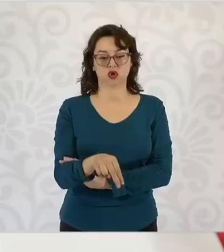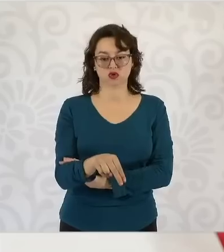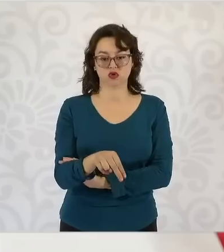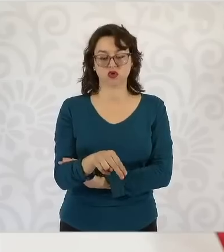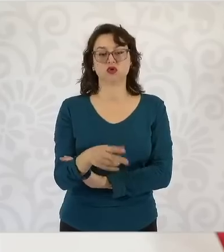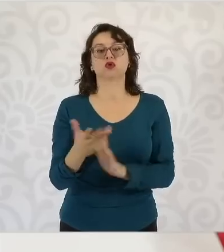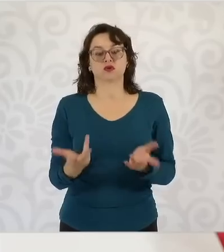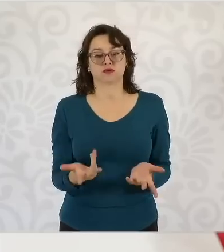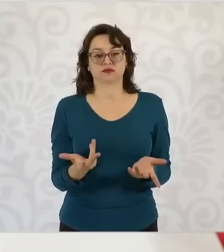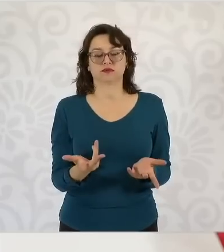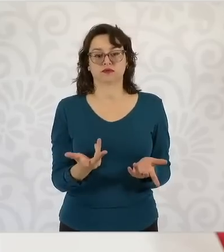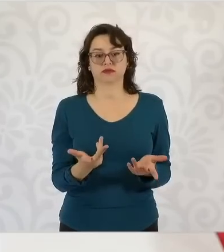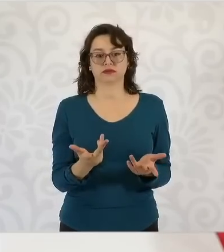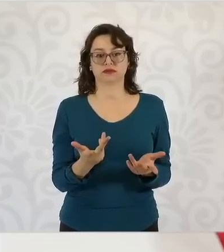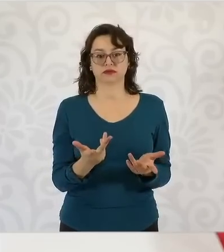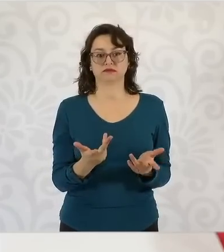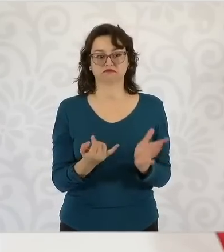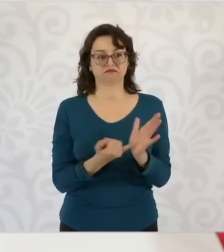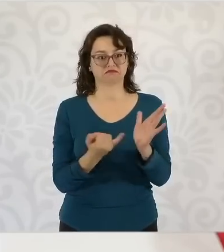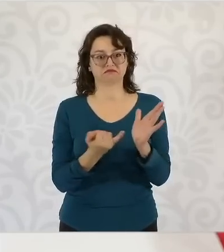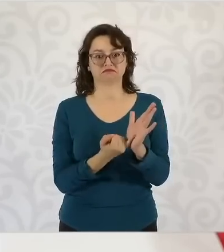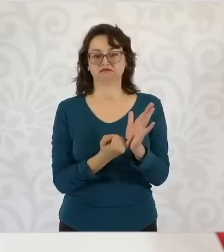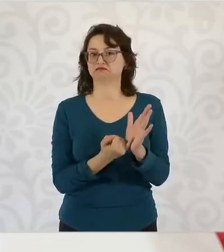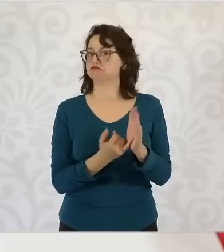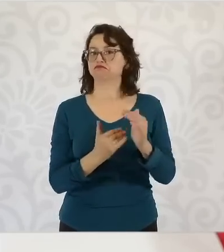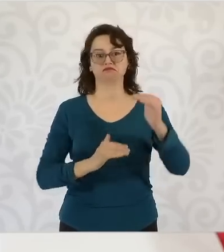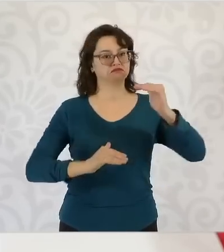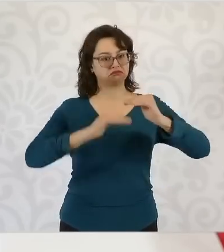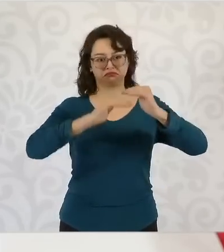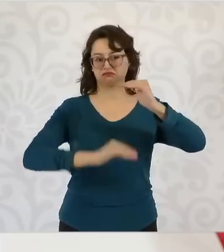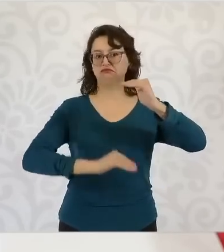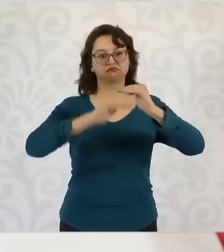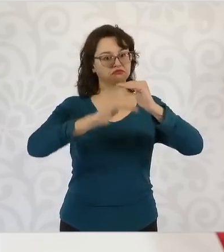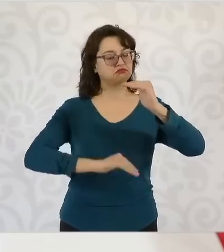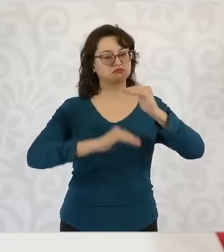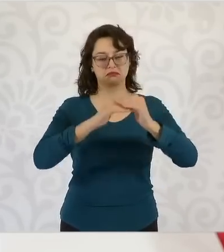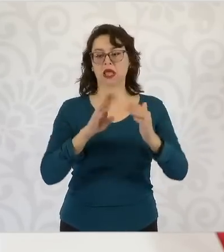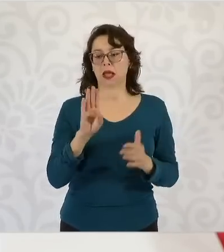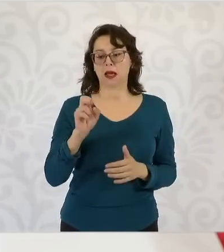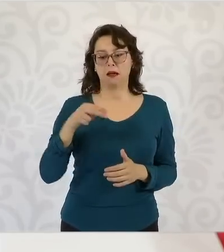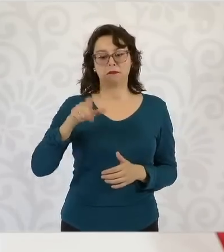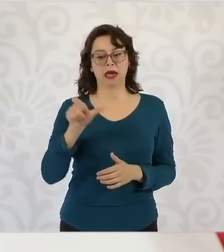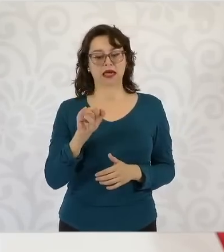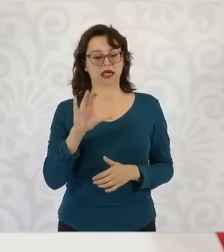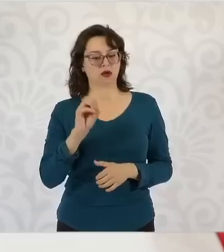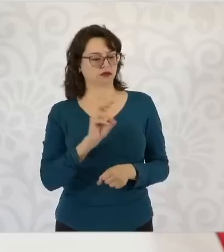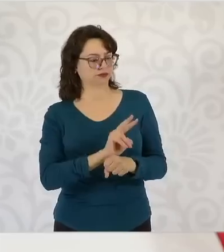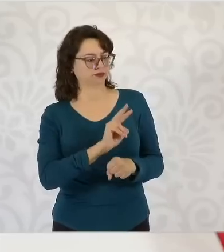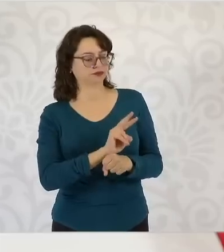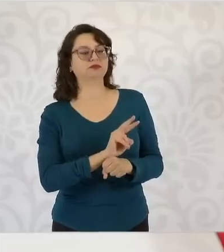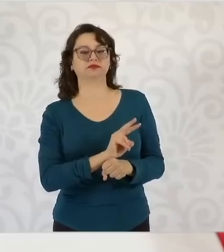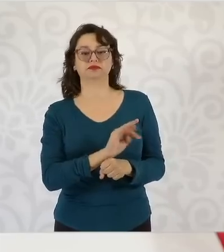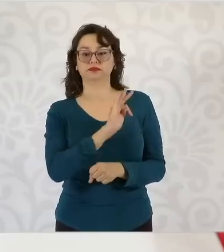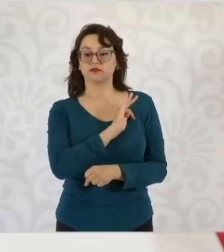estamos dentro del índice de variabilidad del Banco de México, dentro del margen del Banco de México para la inflación subyacente,